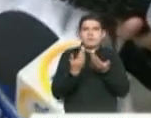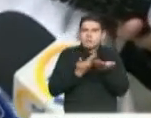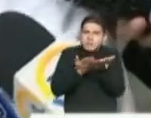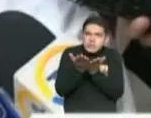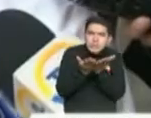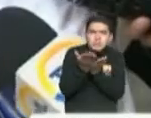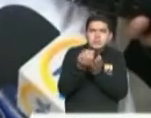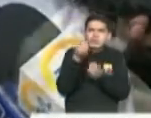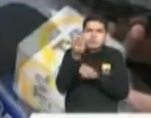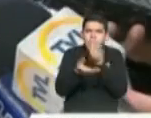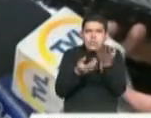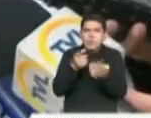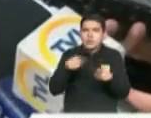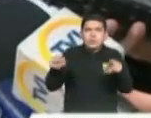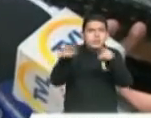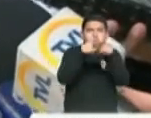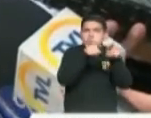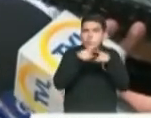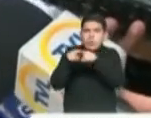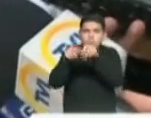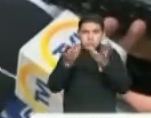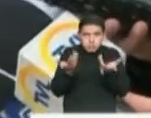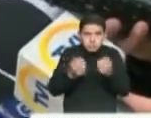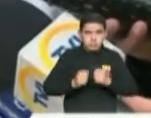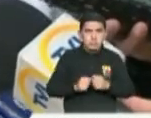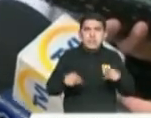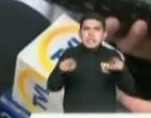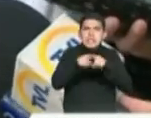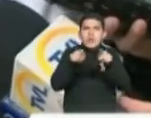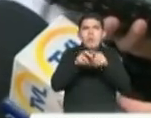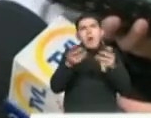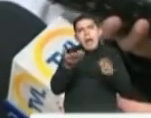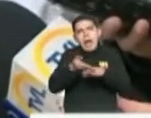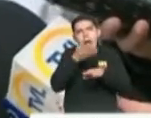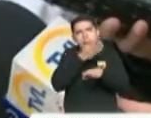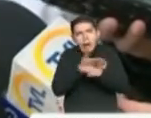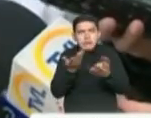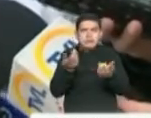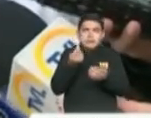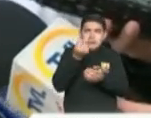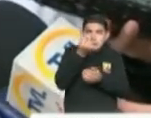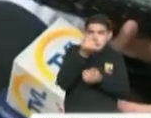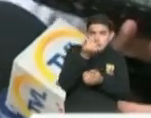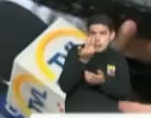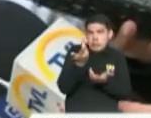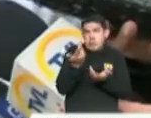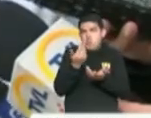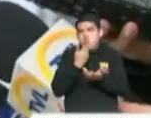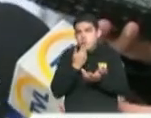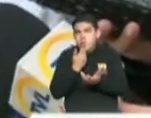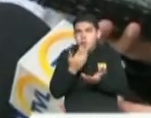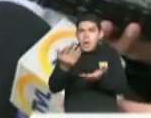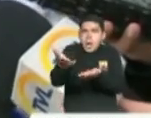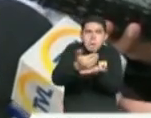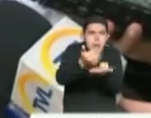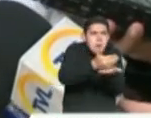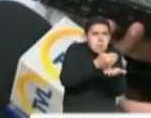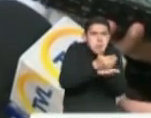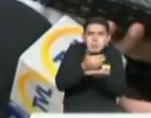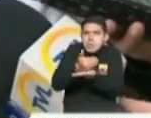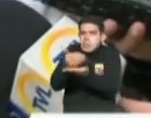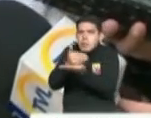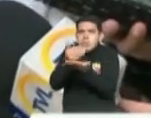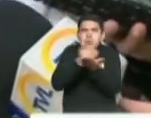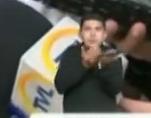ciudadanos de este país aquellas valores que anteriormente se recaudaban de parte de los